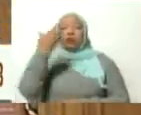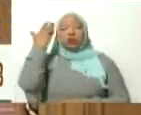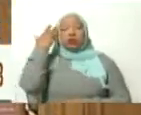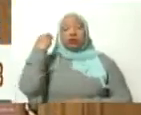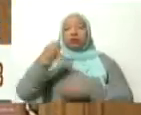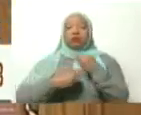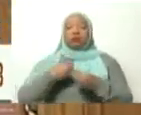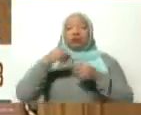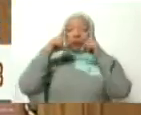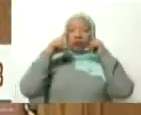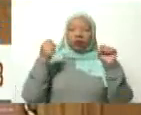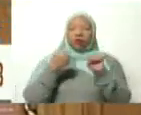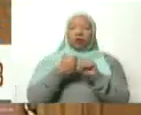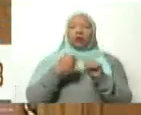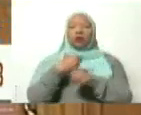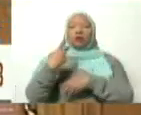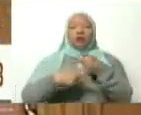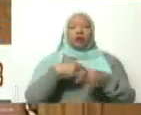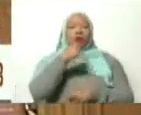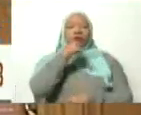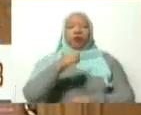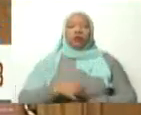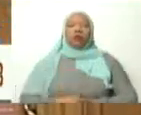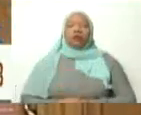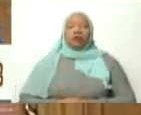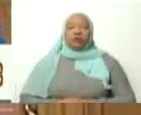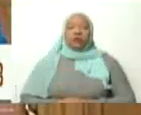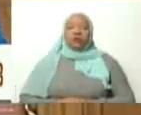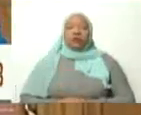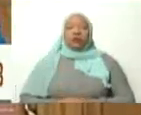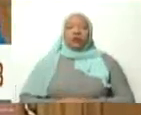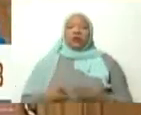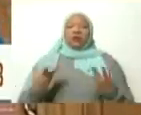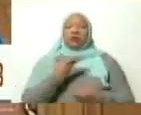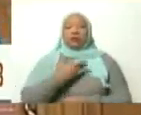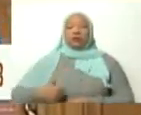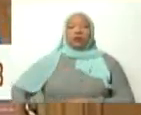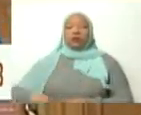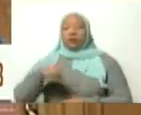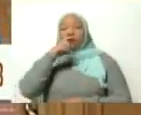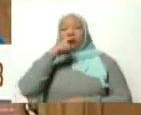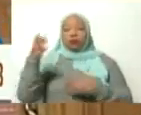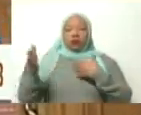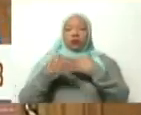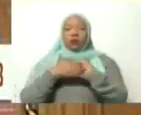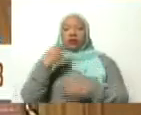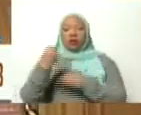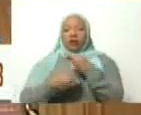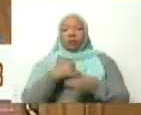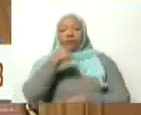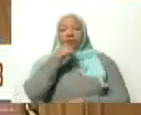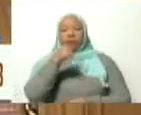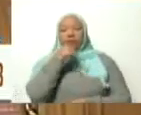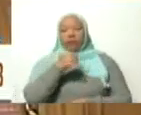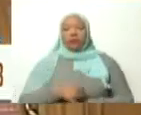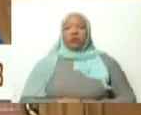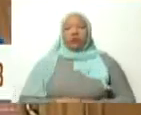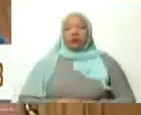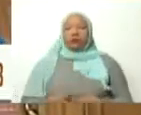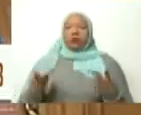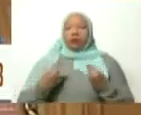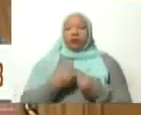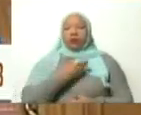sobreponerse, ha sabido superarse sobre un bloqueo realmente sin precedentes